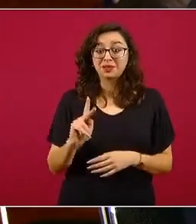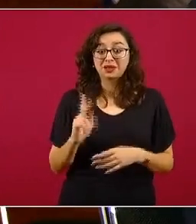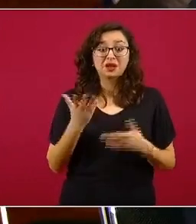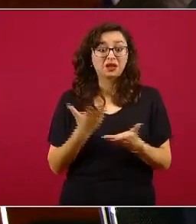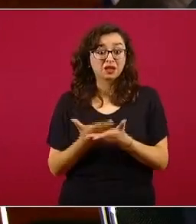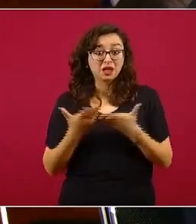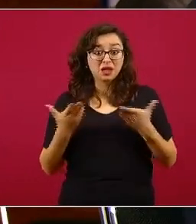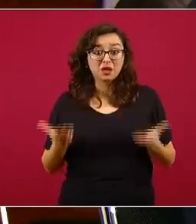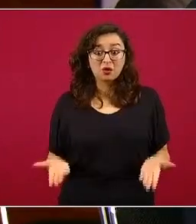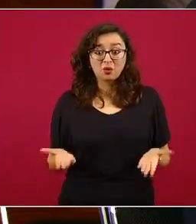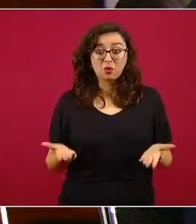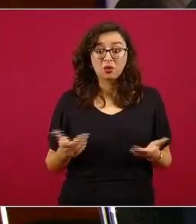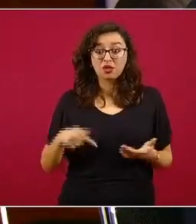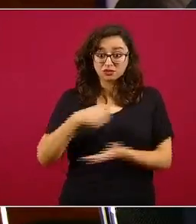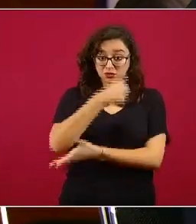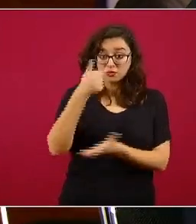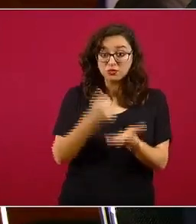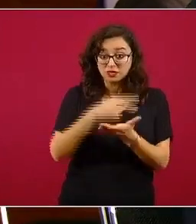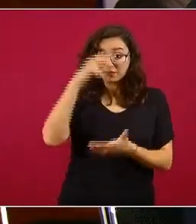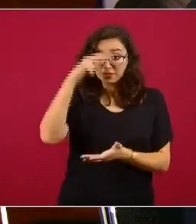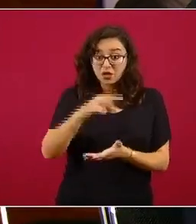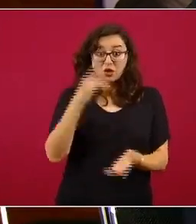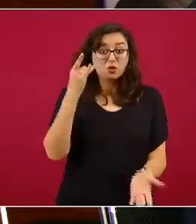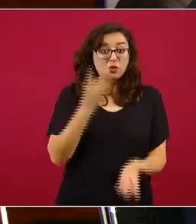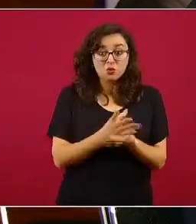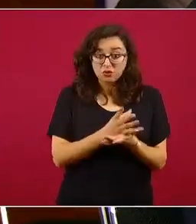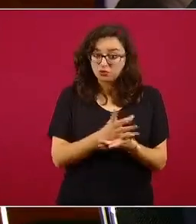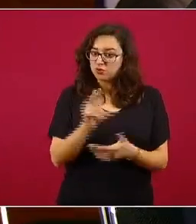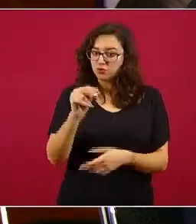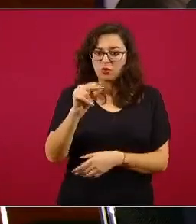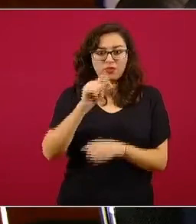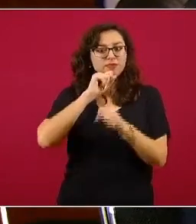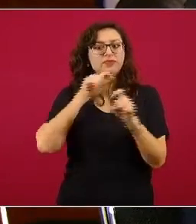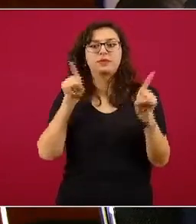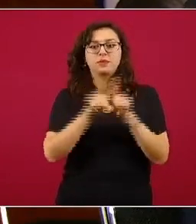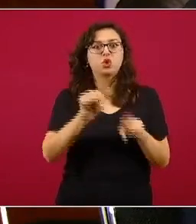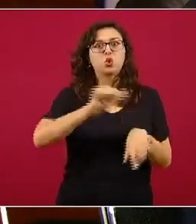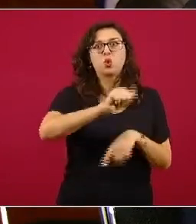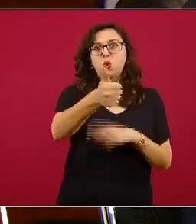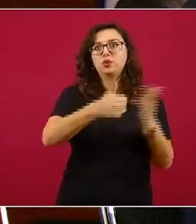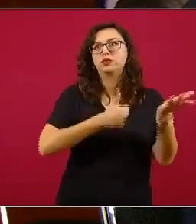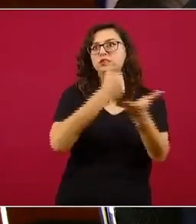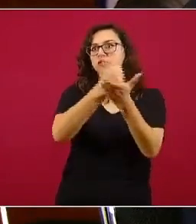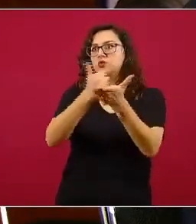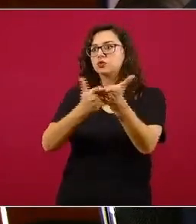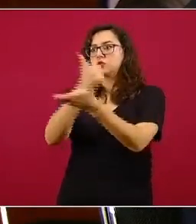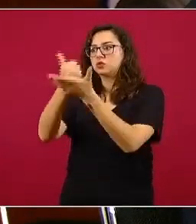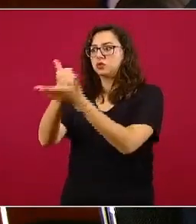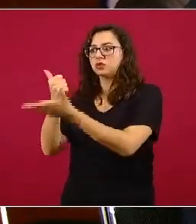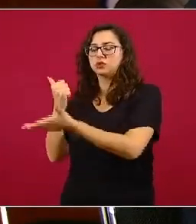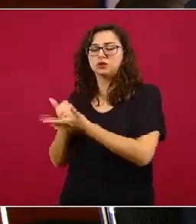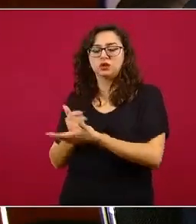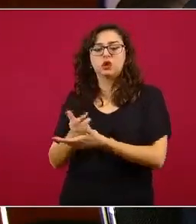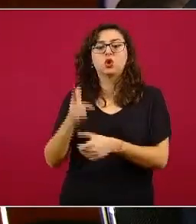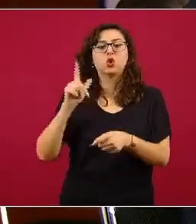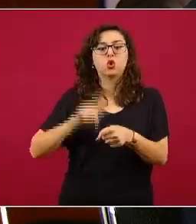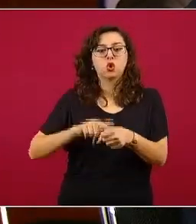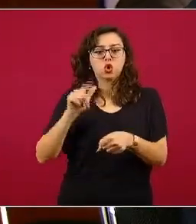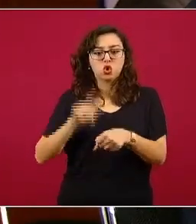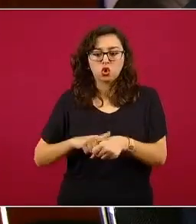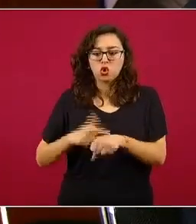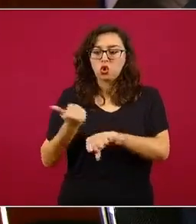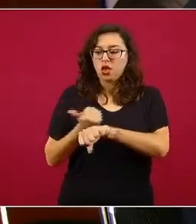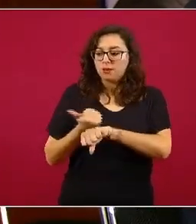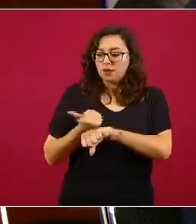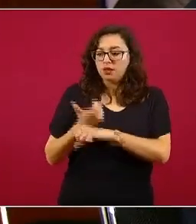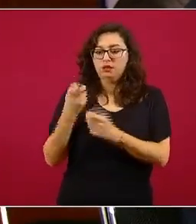solamente es en la Ciudad de México, sino en ciudades en donde pues ya estaban en color amarillo, incluso hasta en verdes. Por